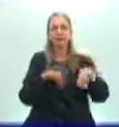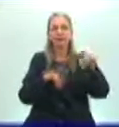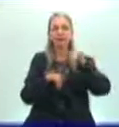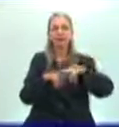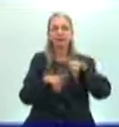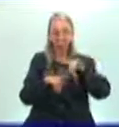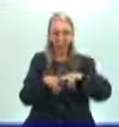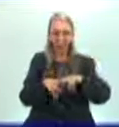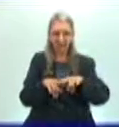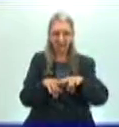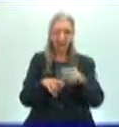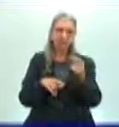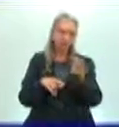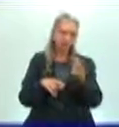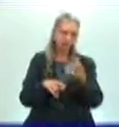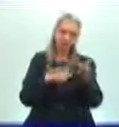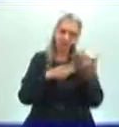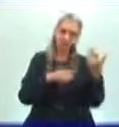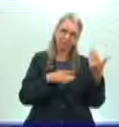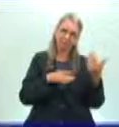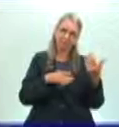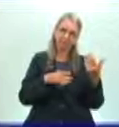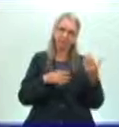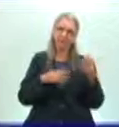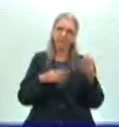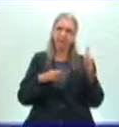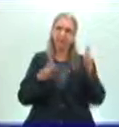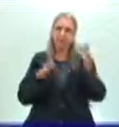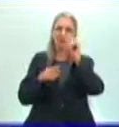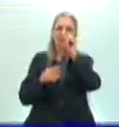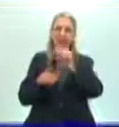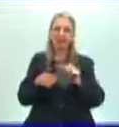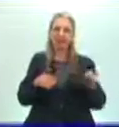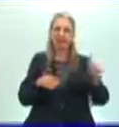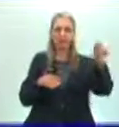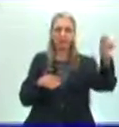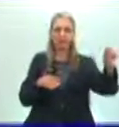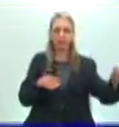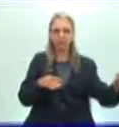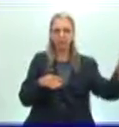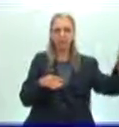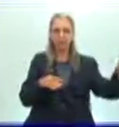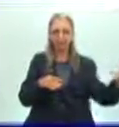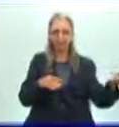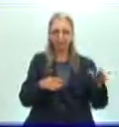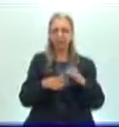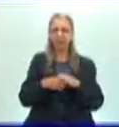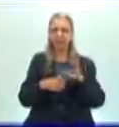más recientes, que tiene que ver con las líneas poligonales. Vamos a la diapositiva y ya se los estoy mostrando.